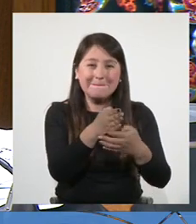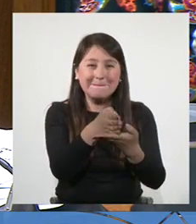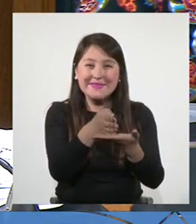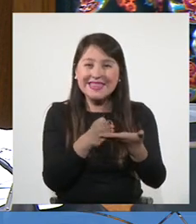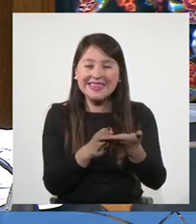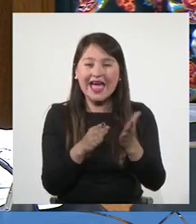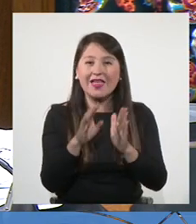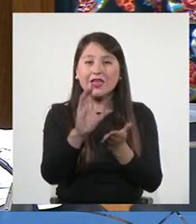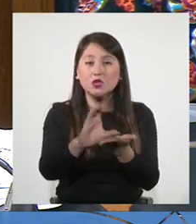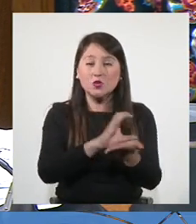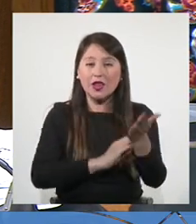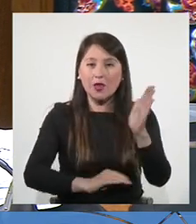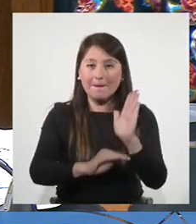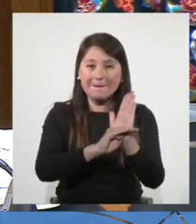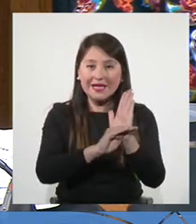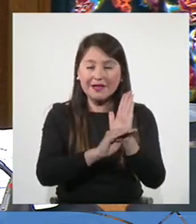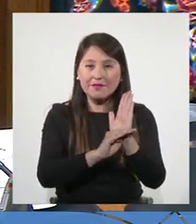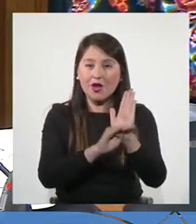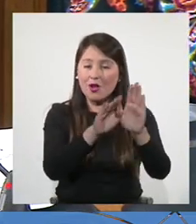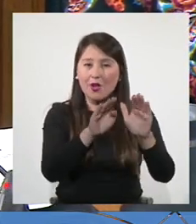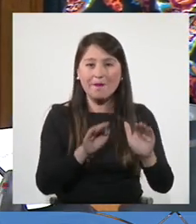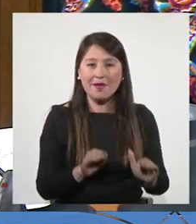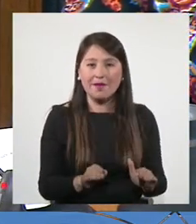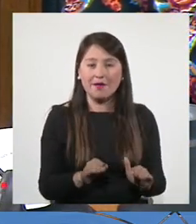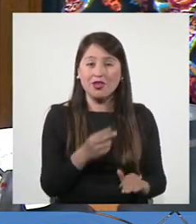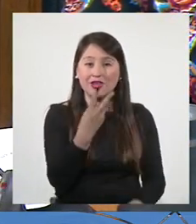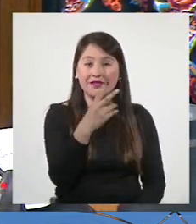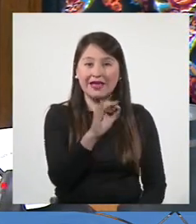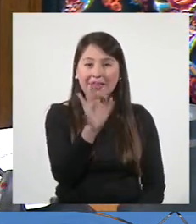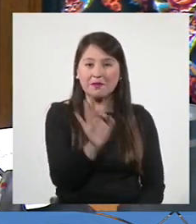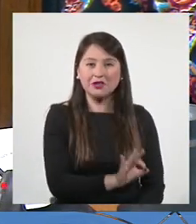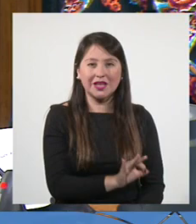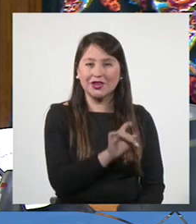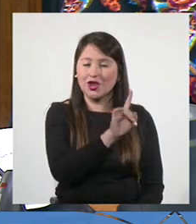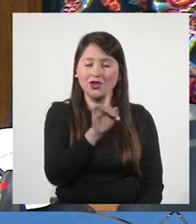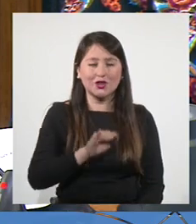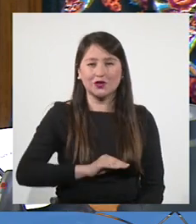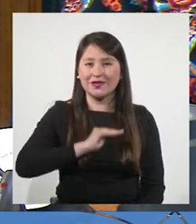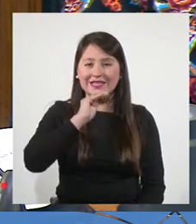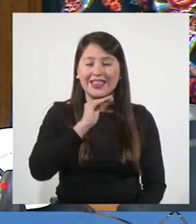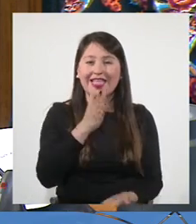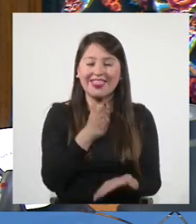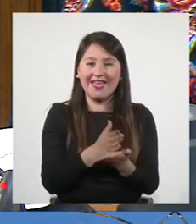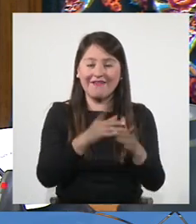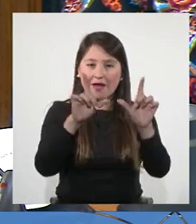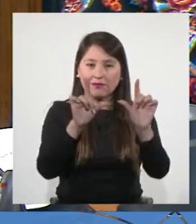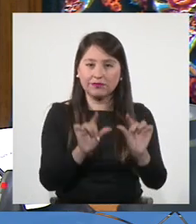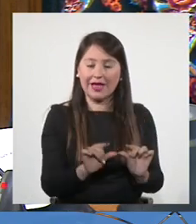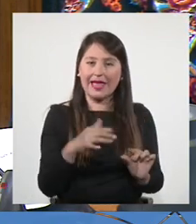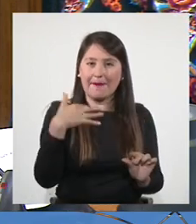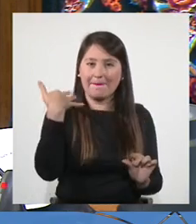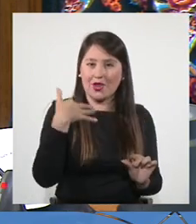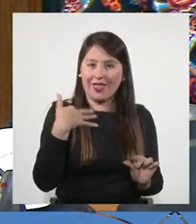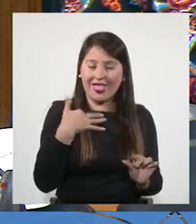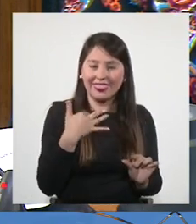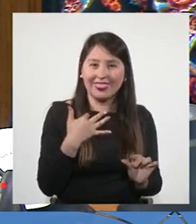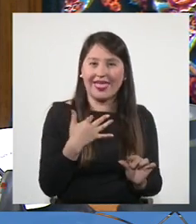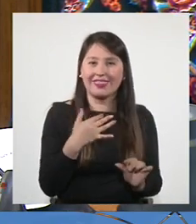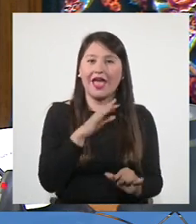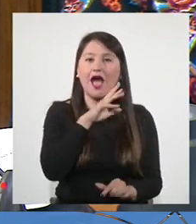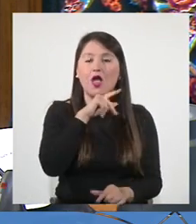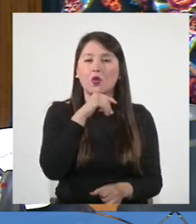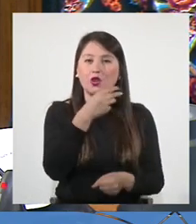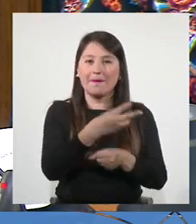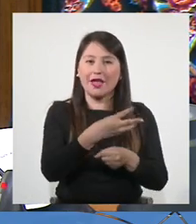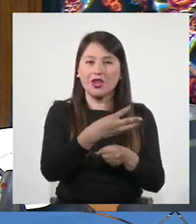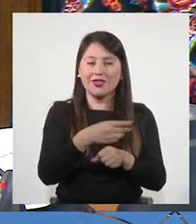gastos iguales. Por tanto, un 20% es insuficiente. Hemos dicho que tiene que haber una rebaja sustantiva de los adultos mayores en el